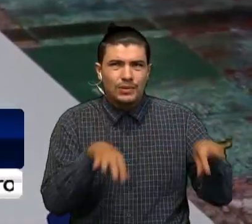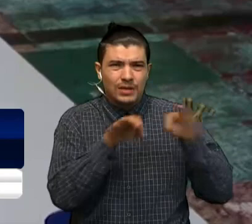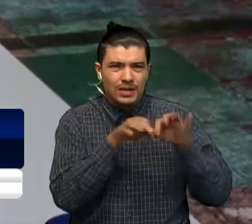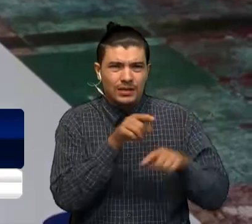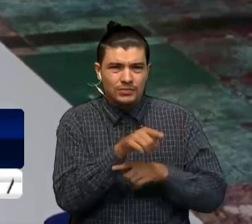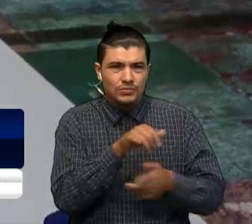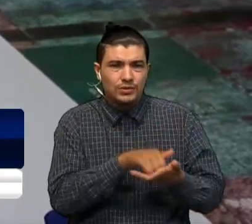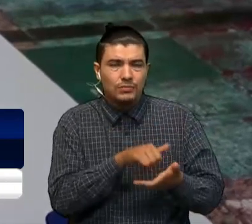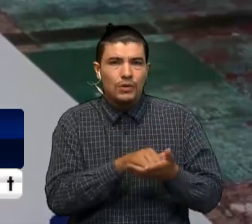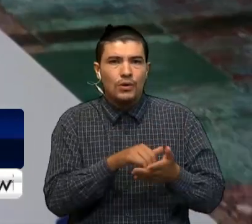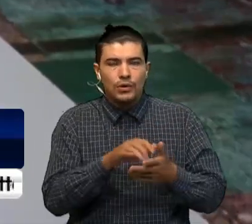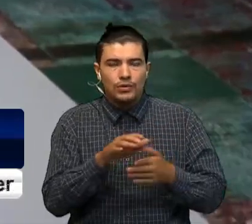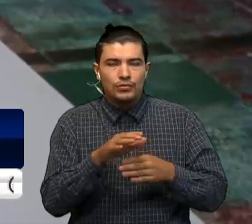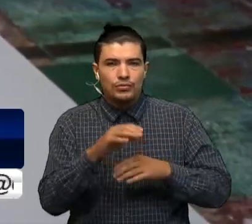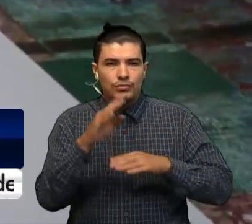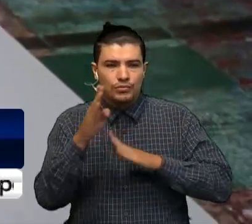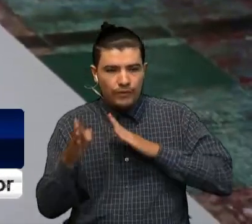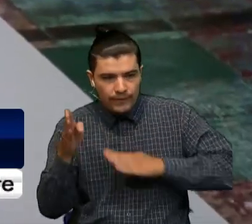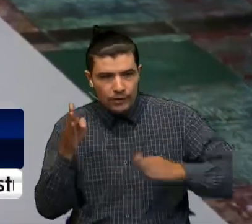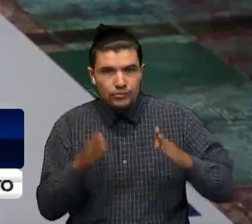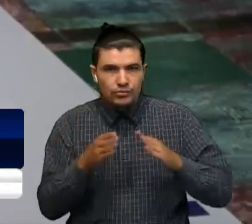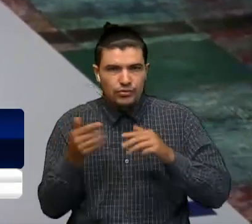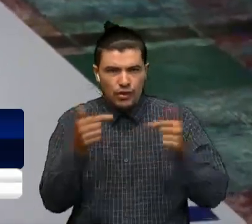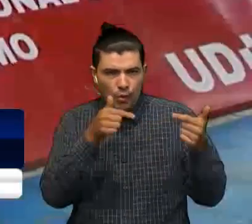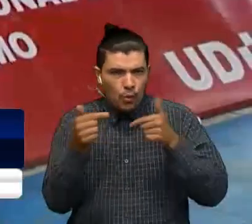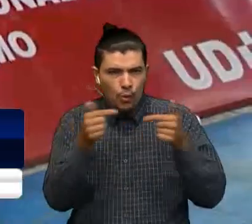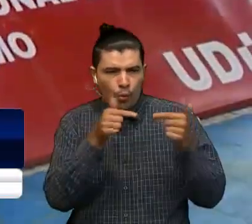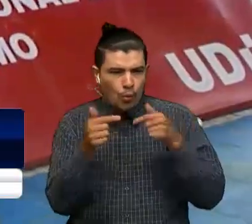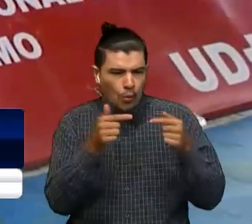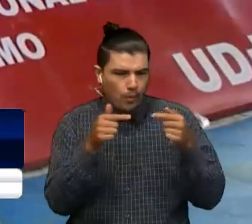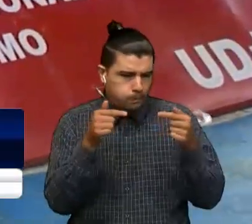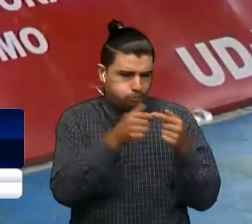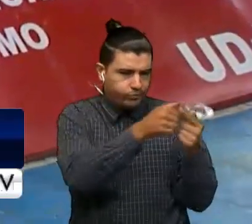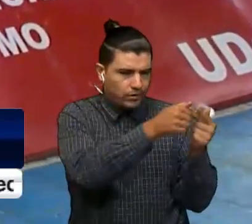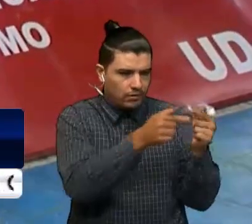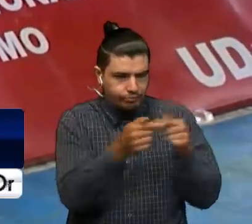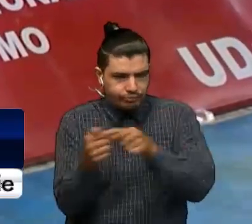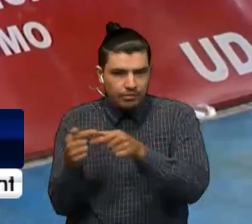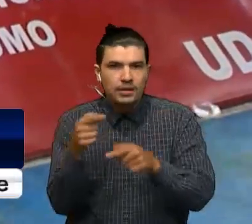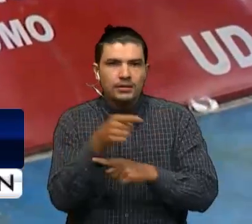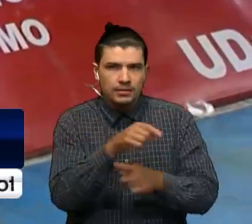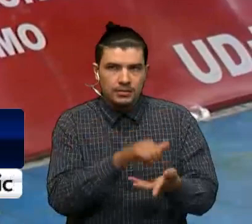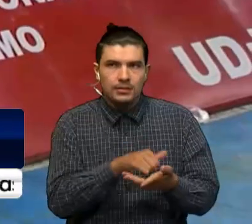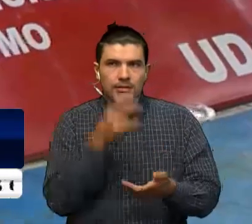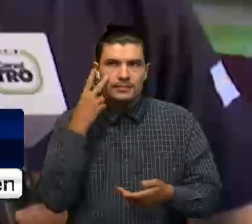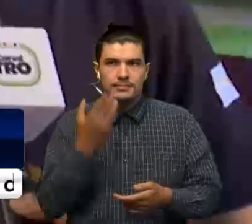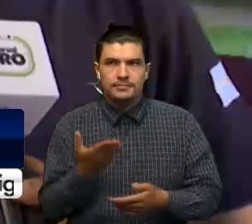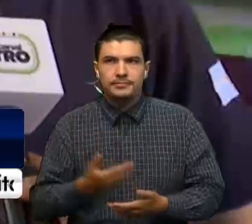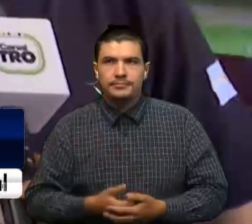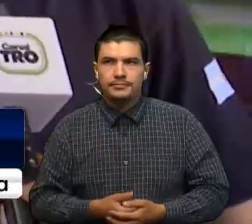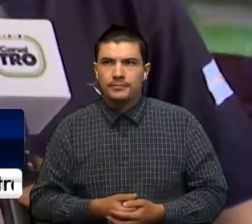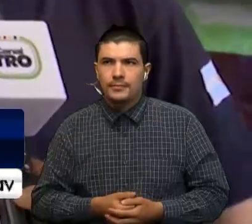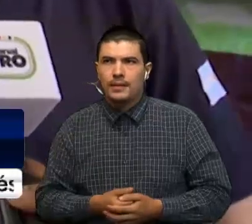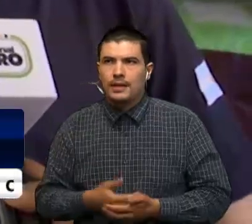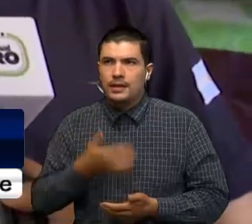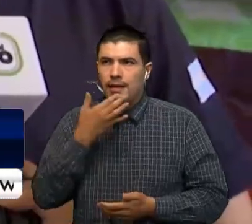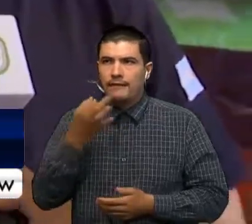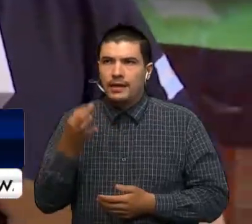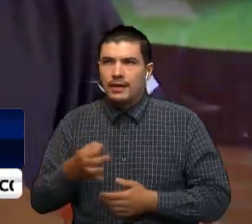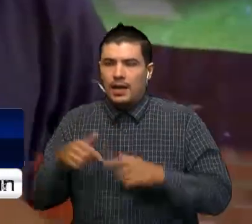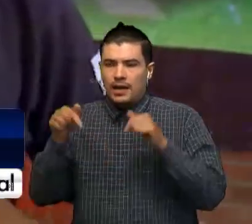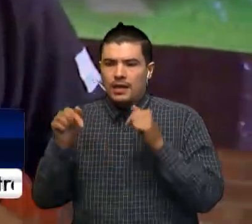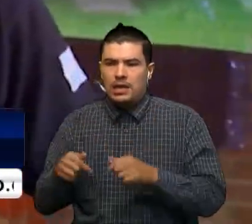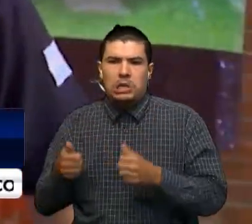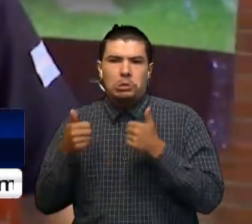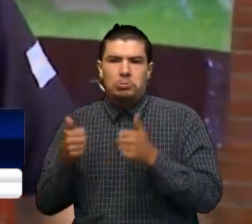cuota internacional estuvo a cargo de las delegaciones de argentina y japón que engalanaron con su presencia este torneo nacional de robótica ahora acá hay muy buen